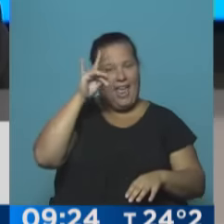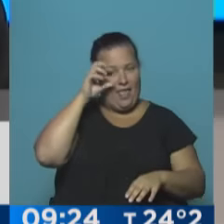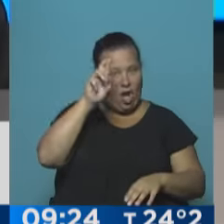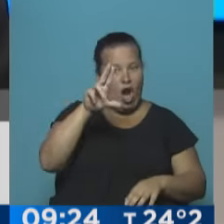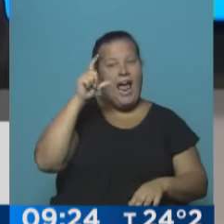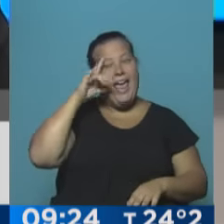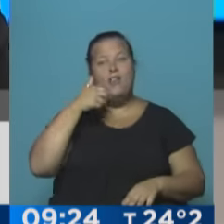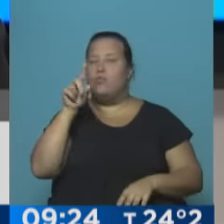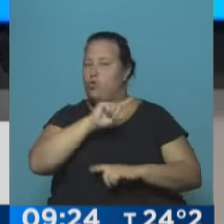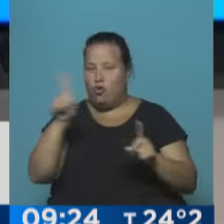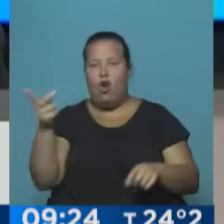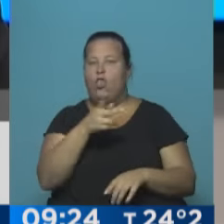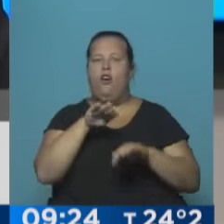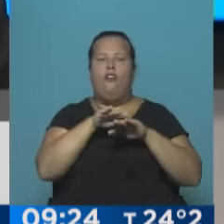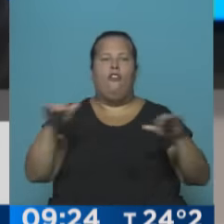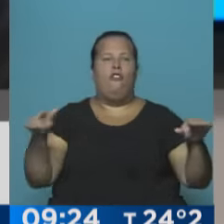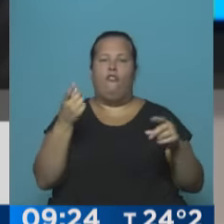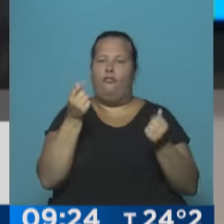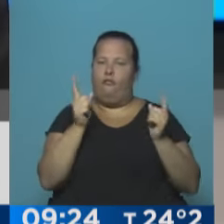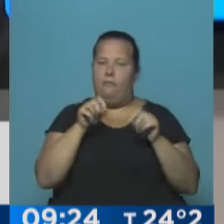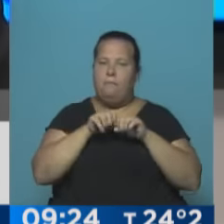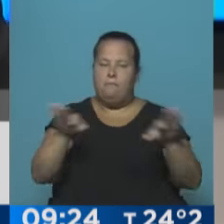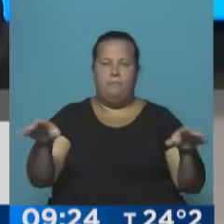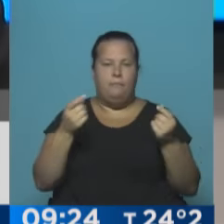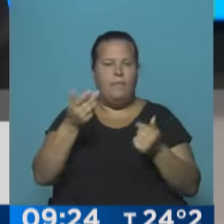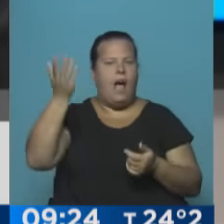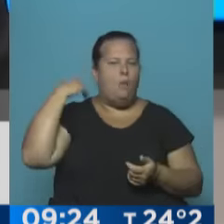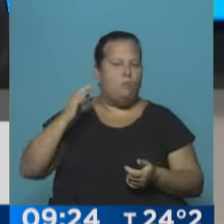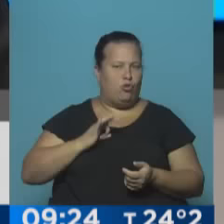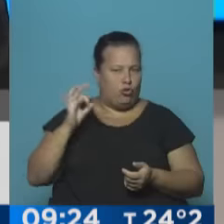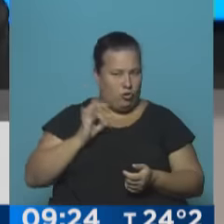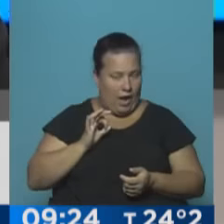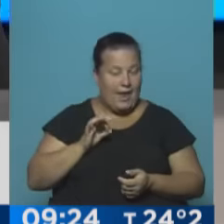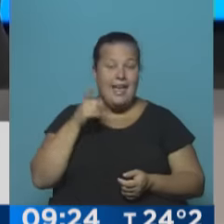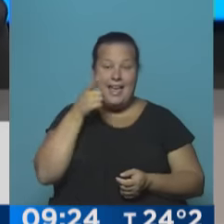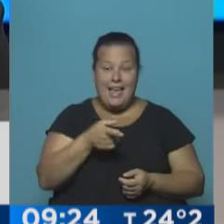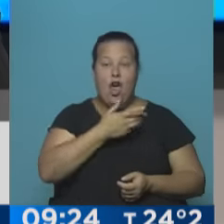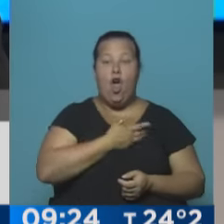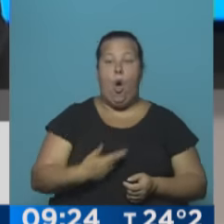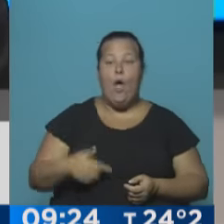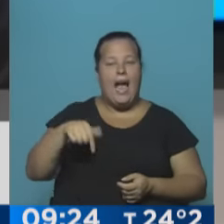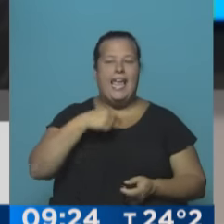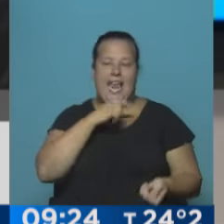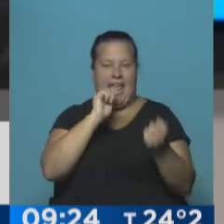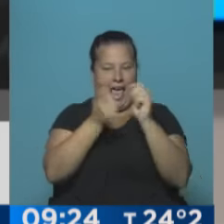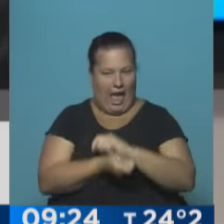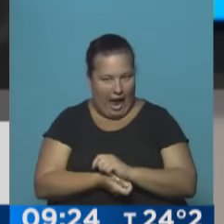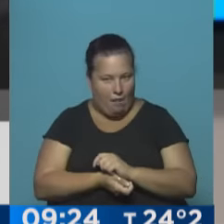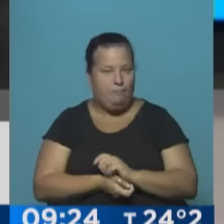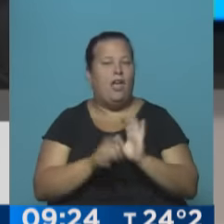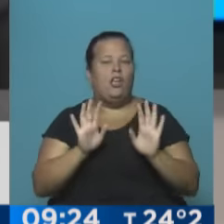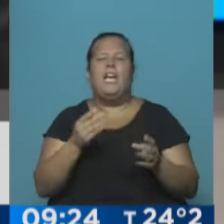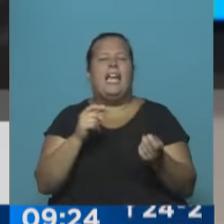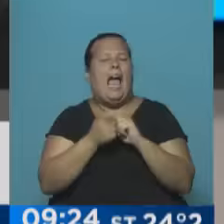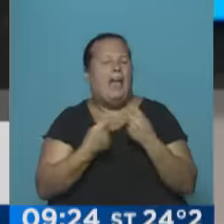Sur no edenor y de Sur tienen congelado ese valor de distribución desde hace años eso el gobierno actual lo quiere corregir con lo cual